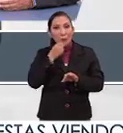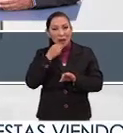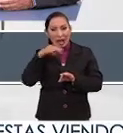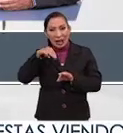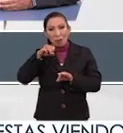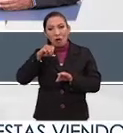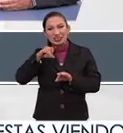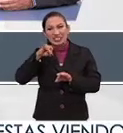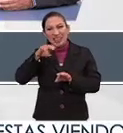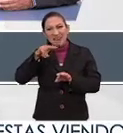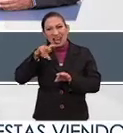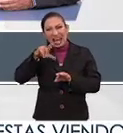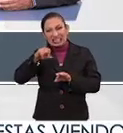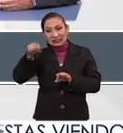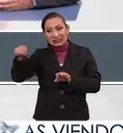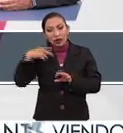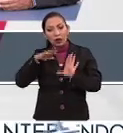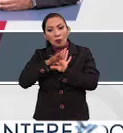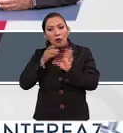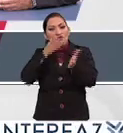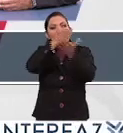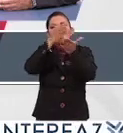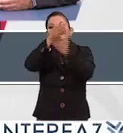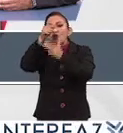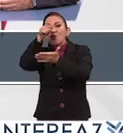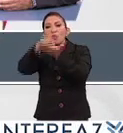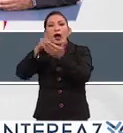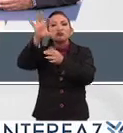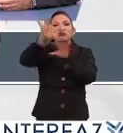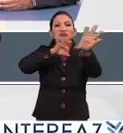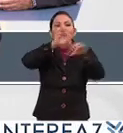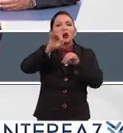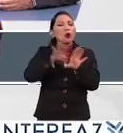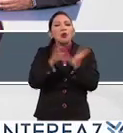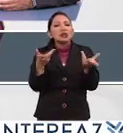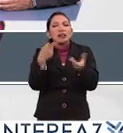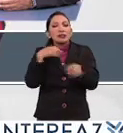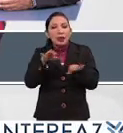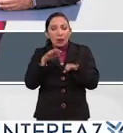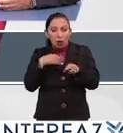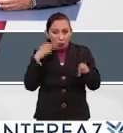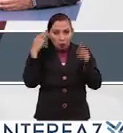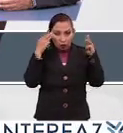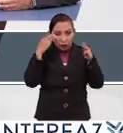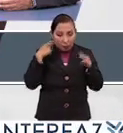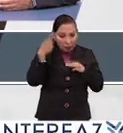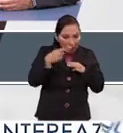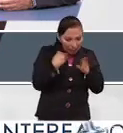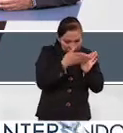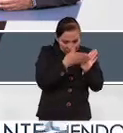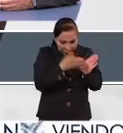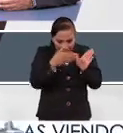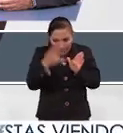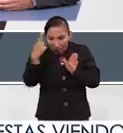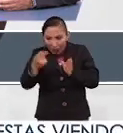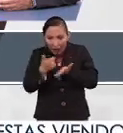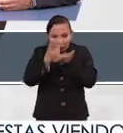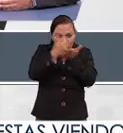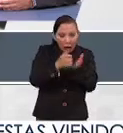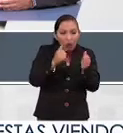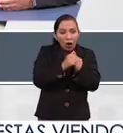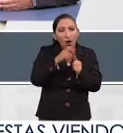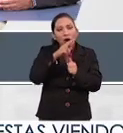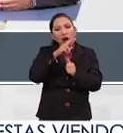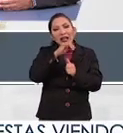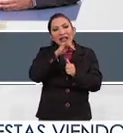que vertir y esparcir por varios lugares. ¿Cómo hacen este trabajo ustedes en el Museo del Estanquillo para seguir tejiendo, ¿no? A través